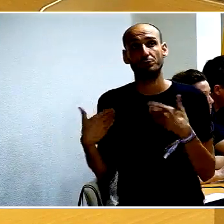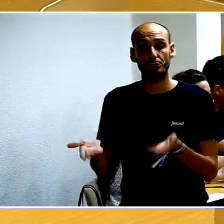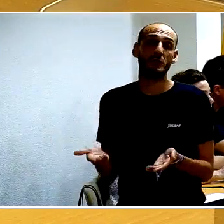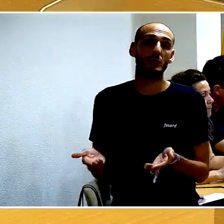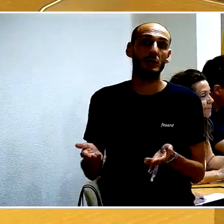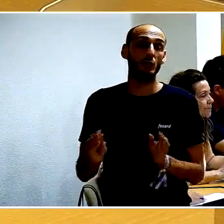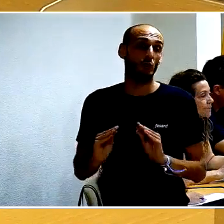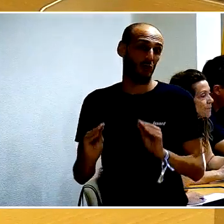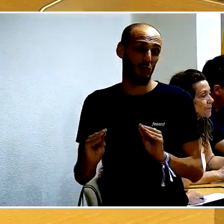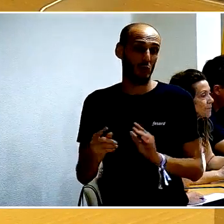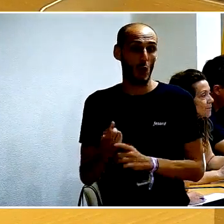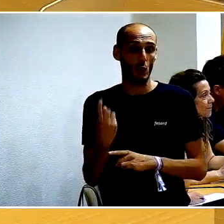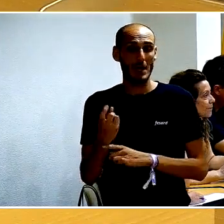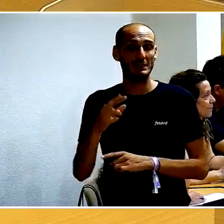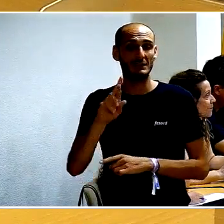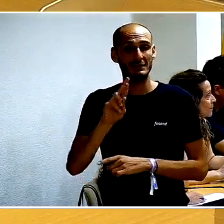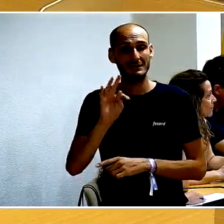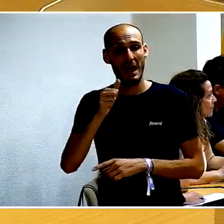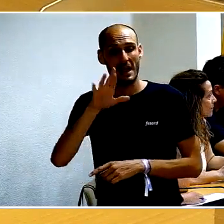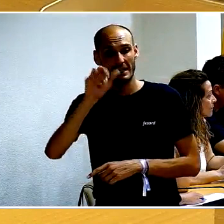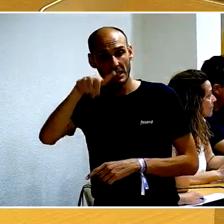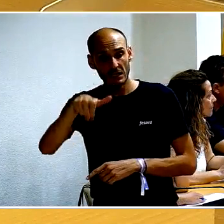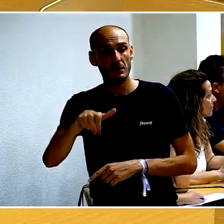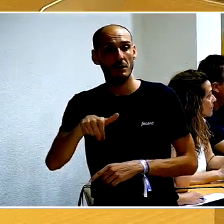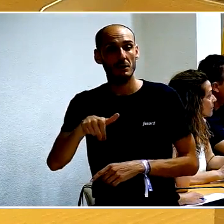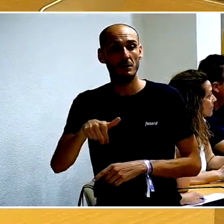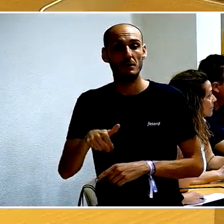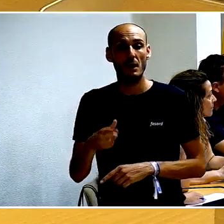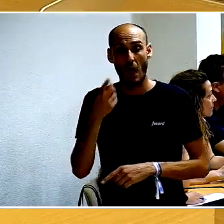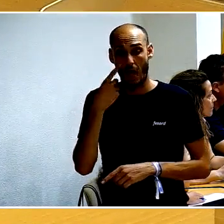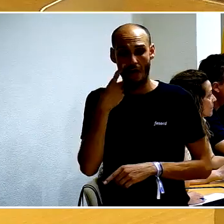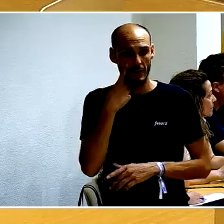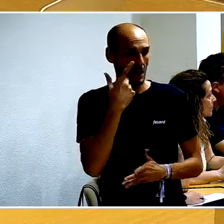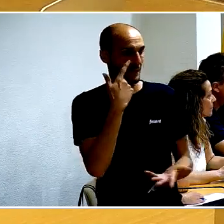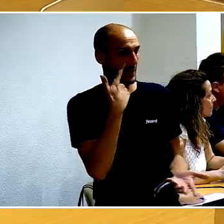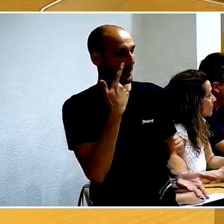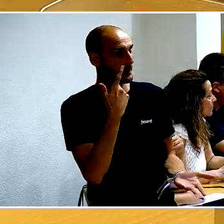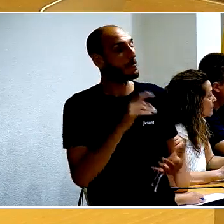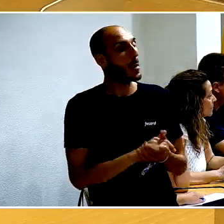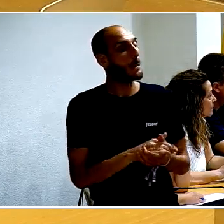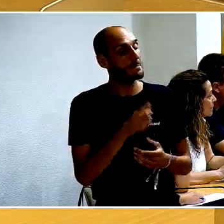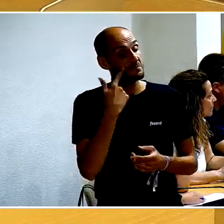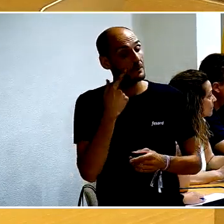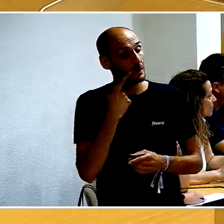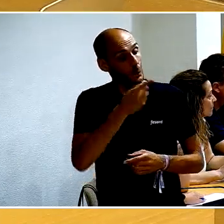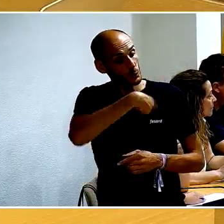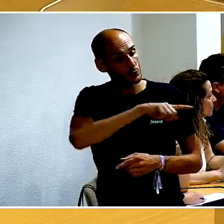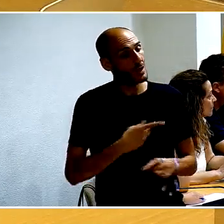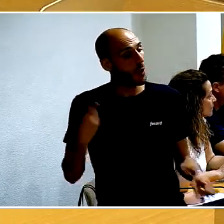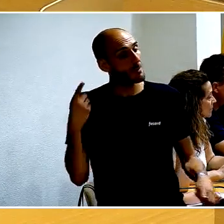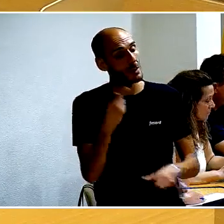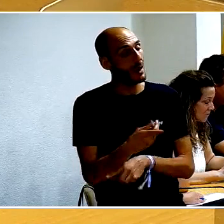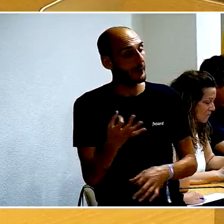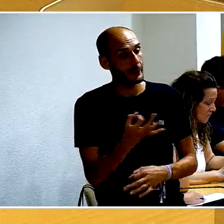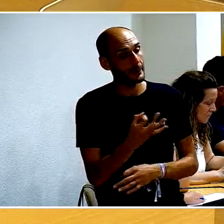grúas Tarín, es que grúas Tarín SL, o los, vamos a ver, la factura, pero vamos a ver, ustedes tienen la obligación de